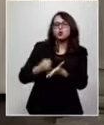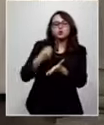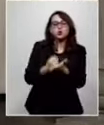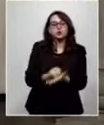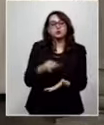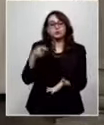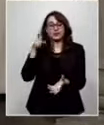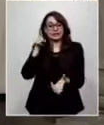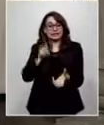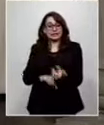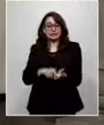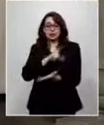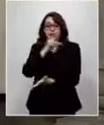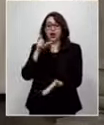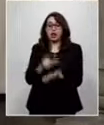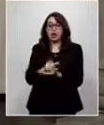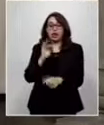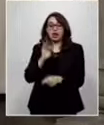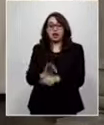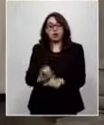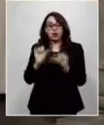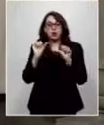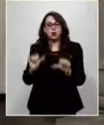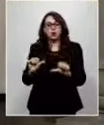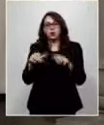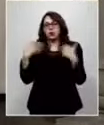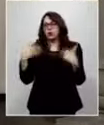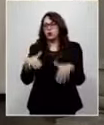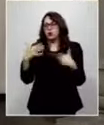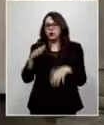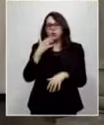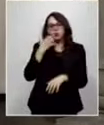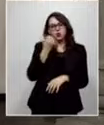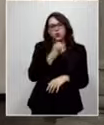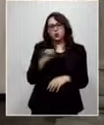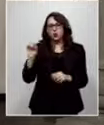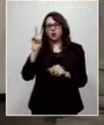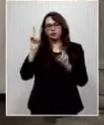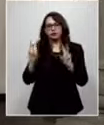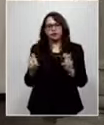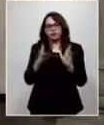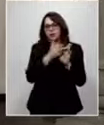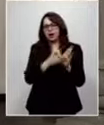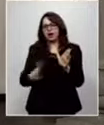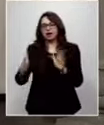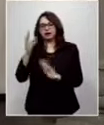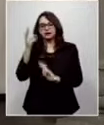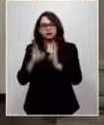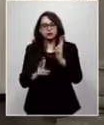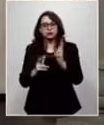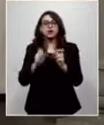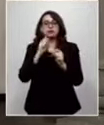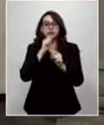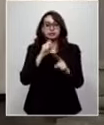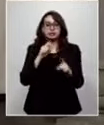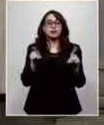más importantes de México en la etapa revolucionaria. Están ahí también